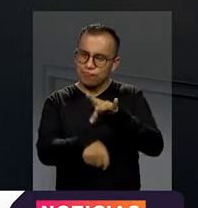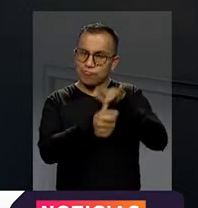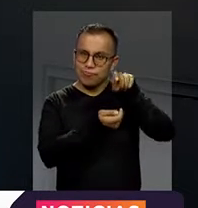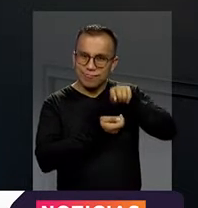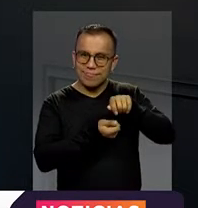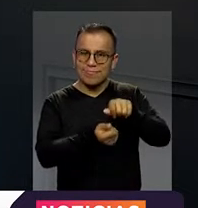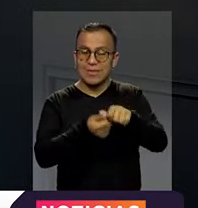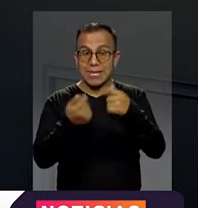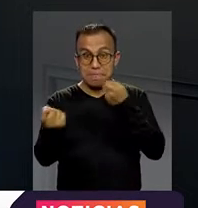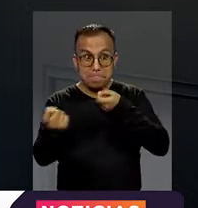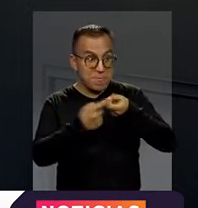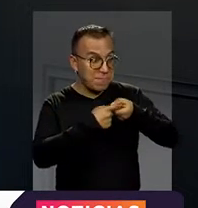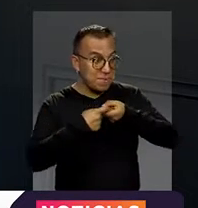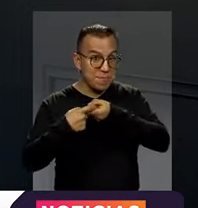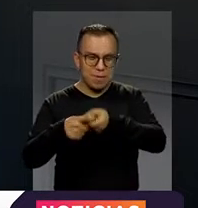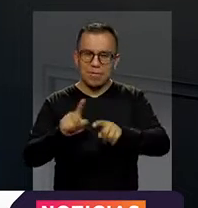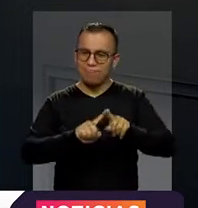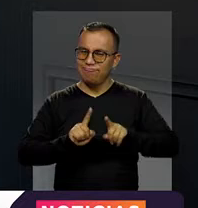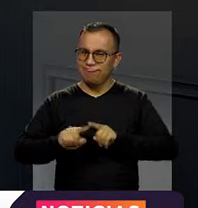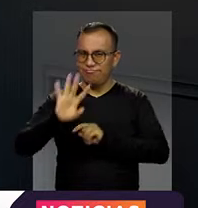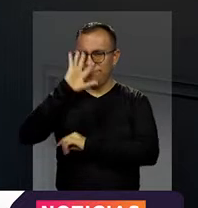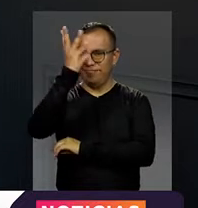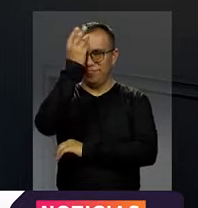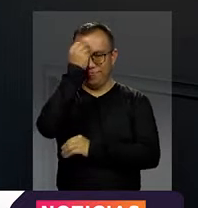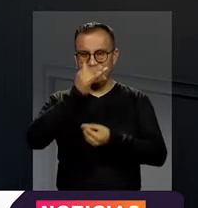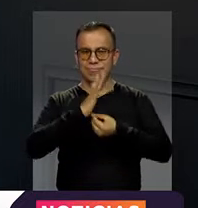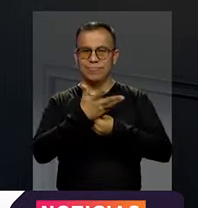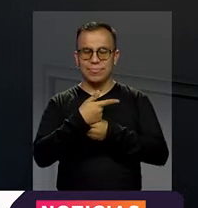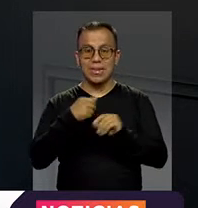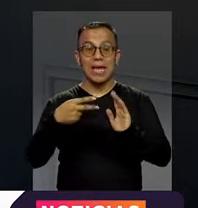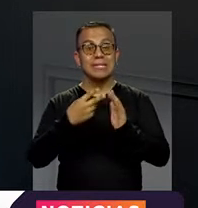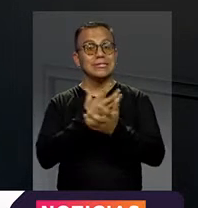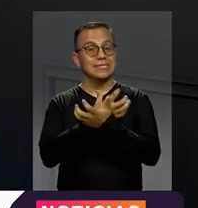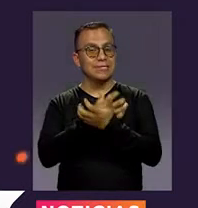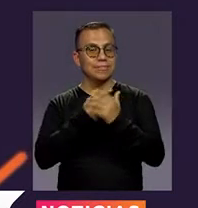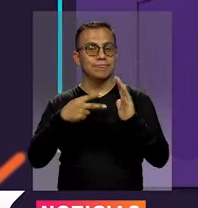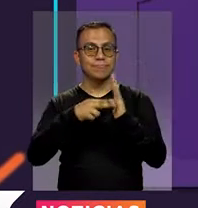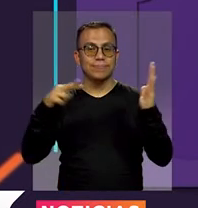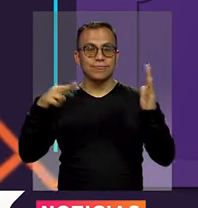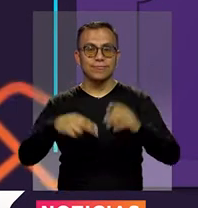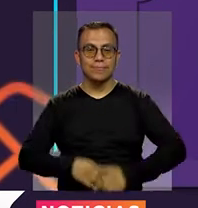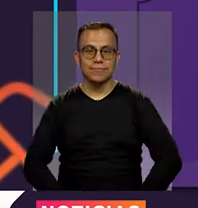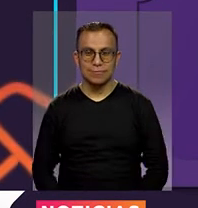109 convocatorias en todas las disciplinas artísticas de ciencia y tecnología.